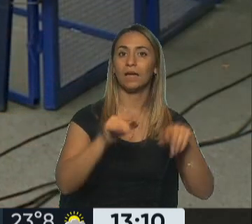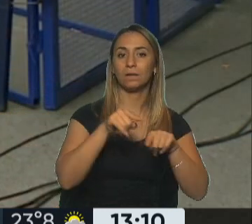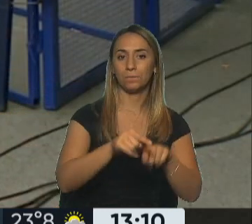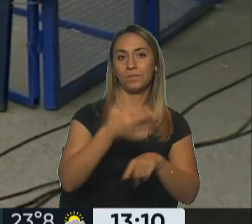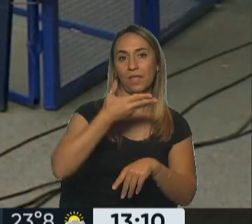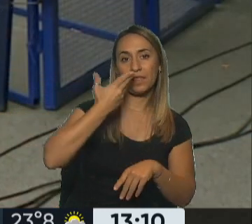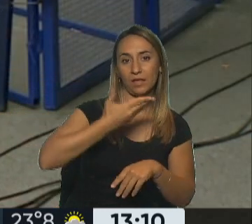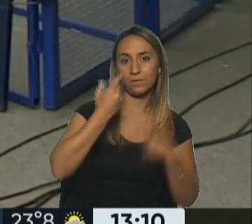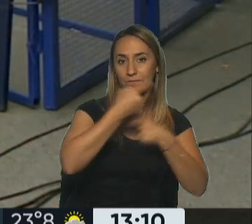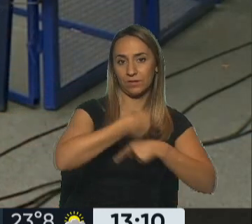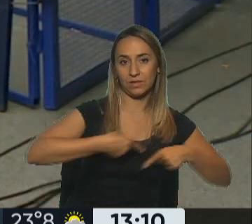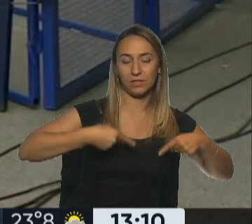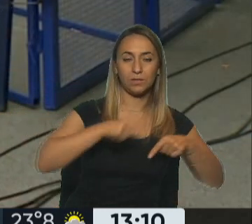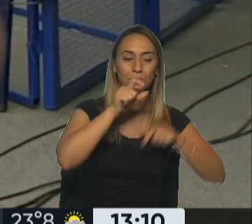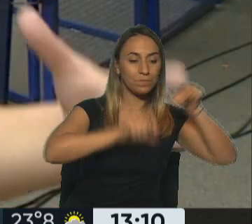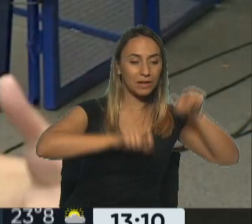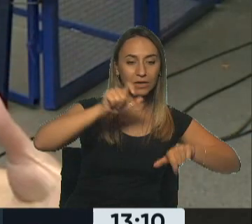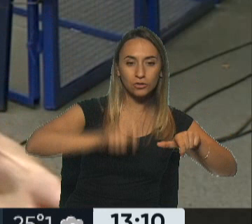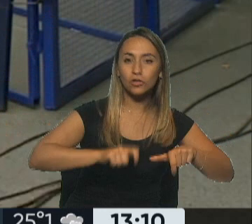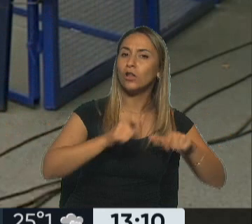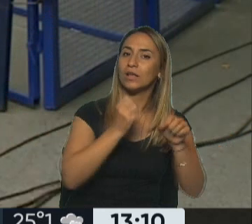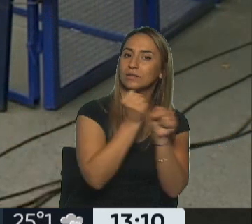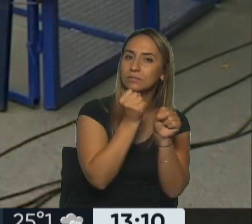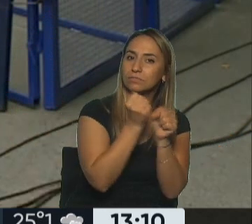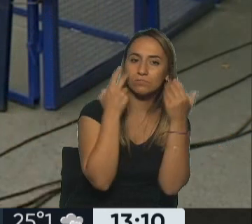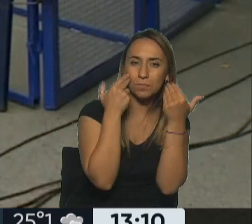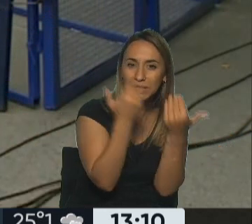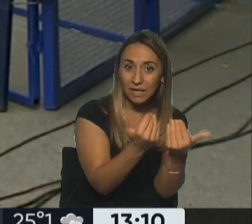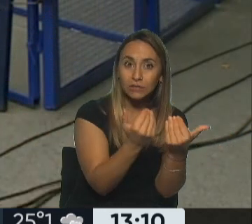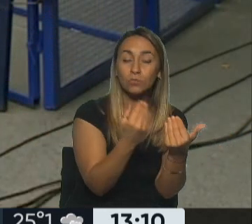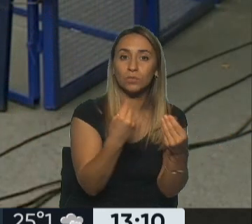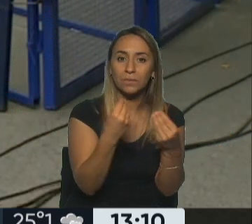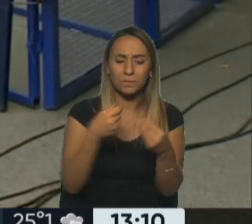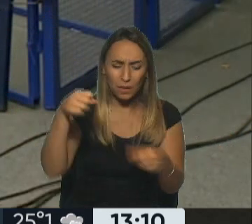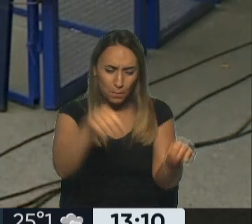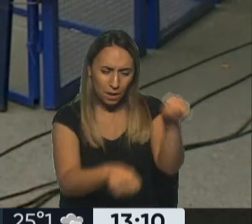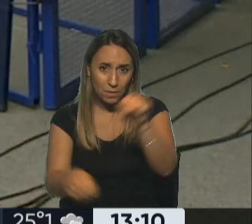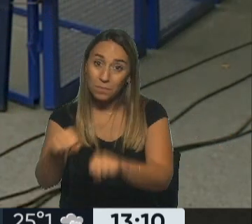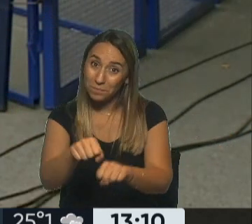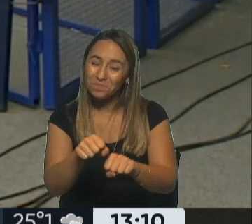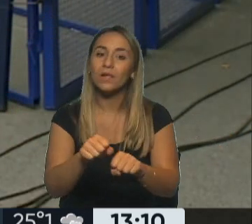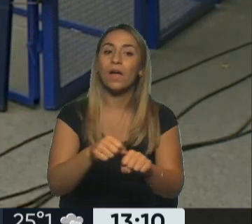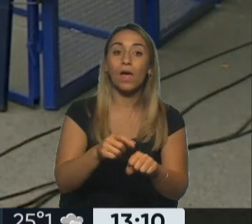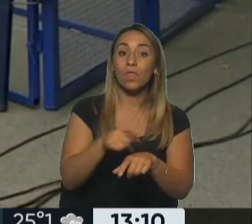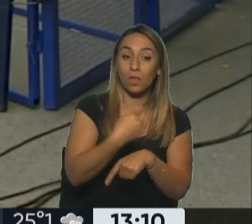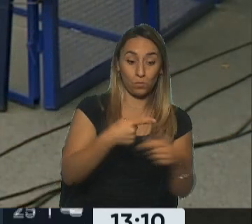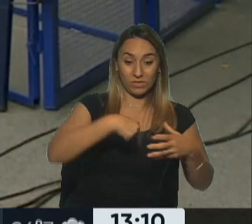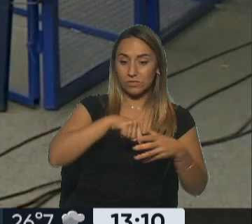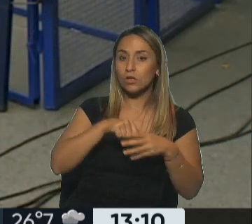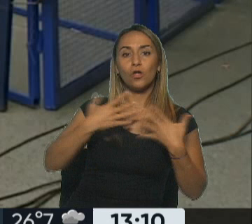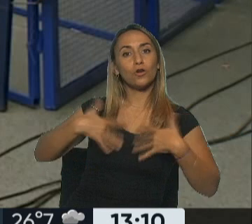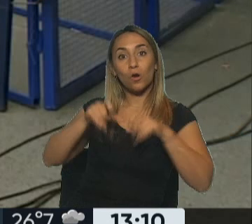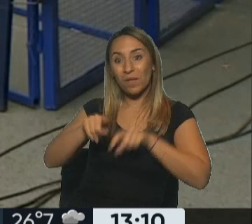varios peritos peritos que luego del ataque a Fernando recogieron las prendas de ropa de los acusados y pudieron